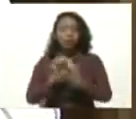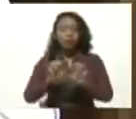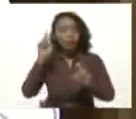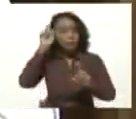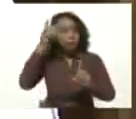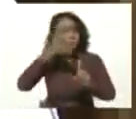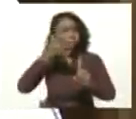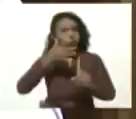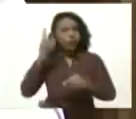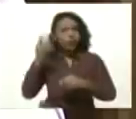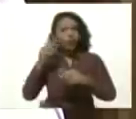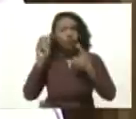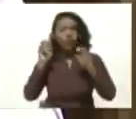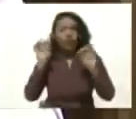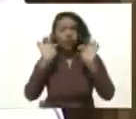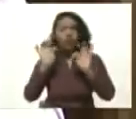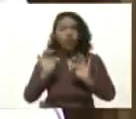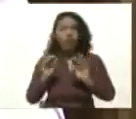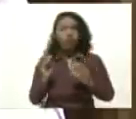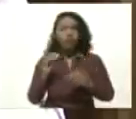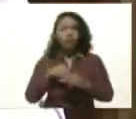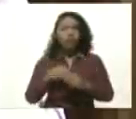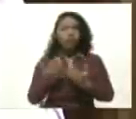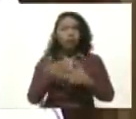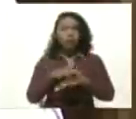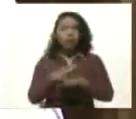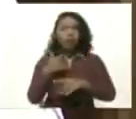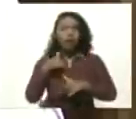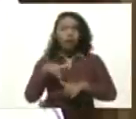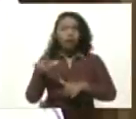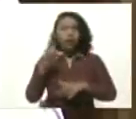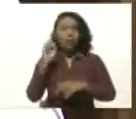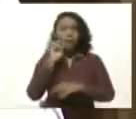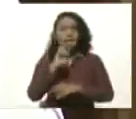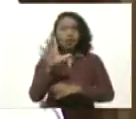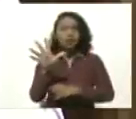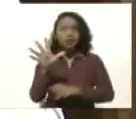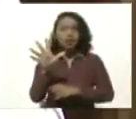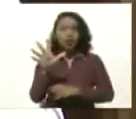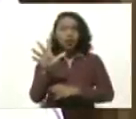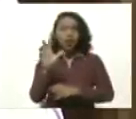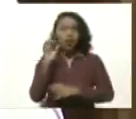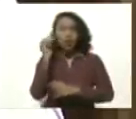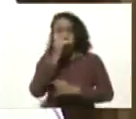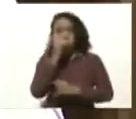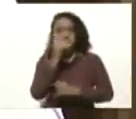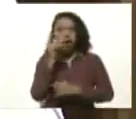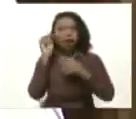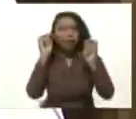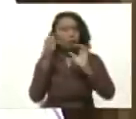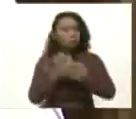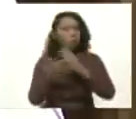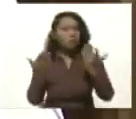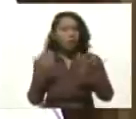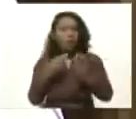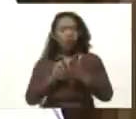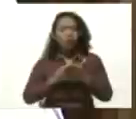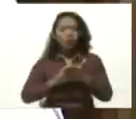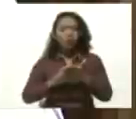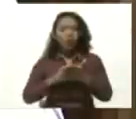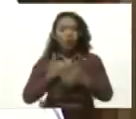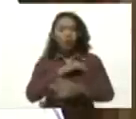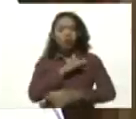esta nueva presencialidad que se incorpora a partir del 25 de octubre. En el marco de la recuperación de